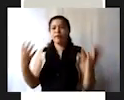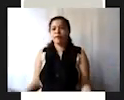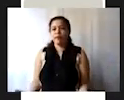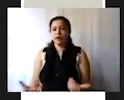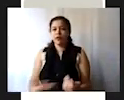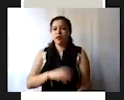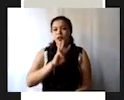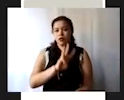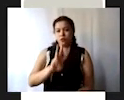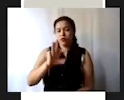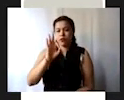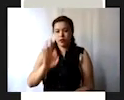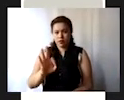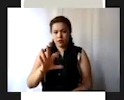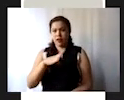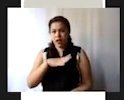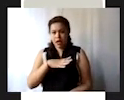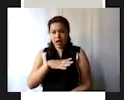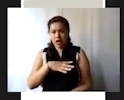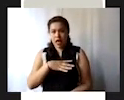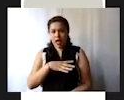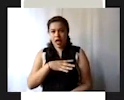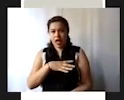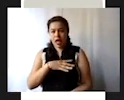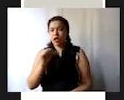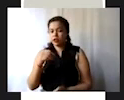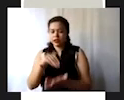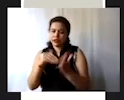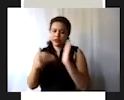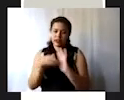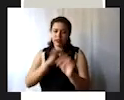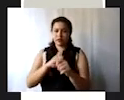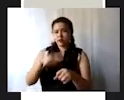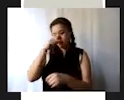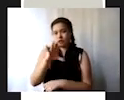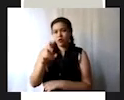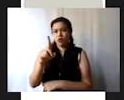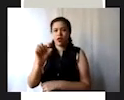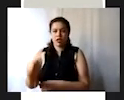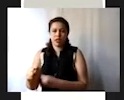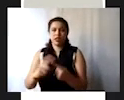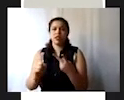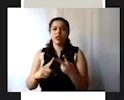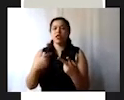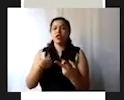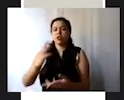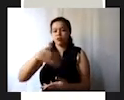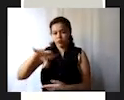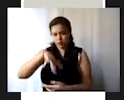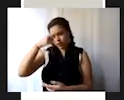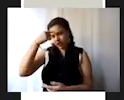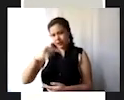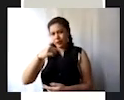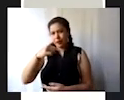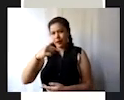WWF también es otra que tiene una estrategia específicamente de ODS. por ahí se las voy a buscar para que